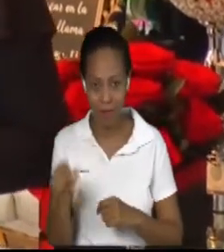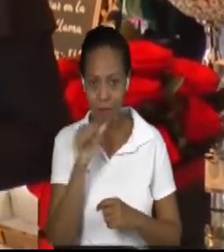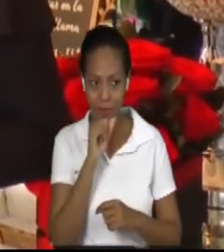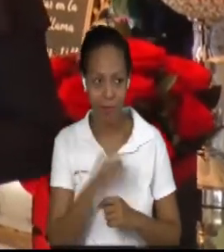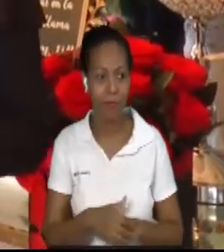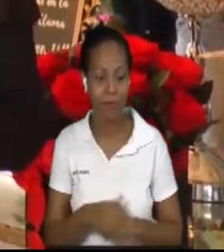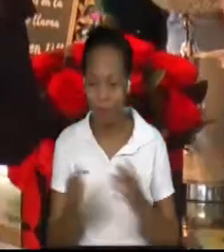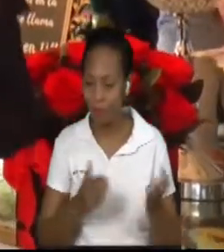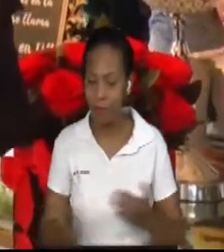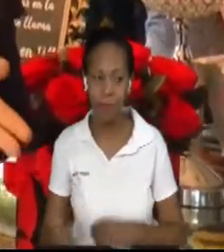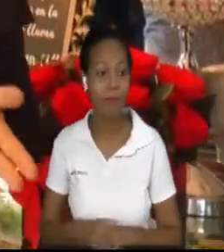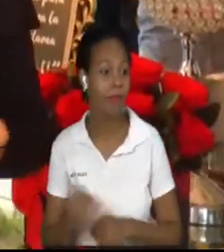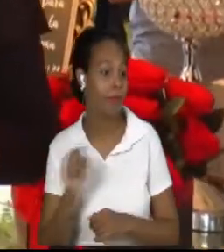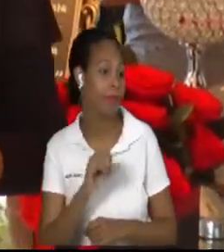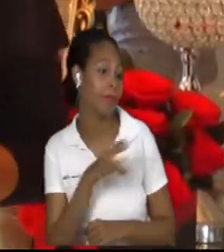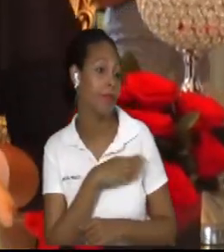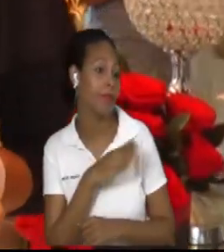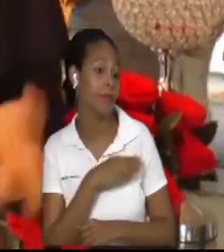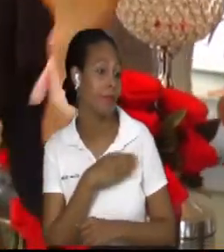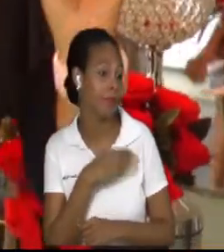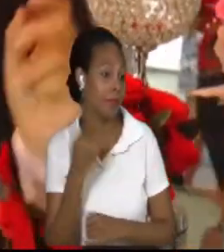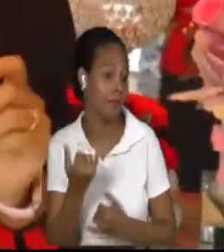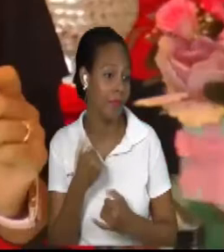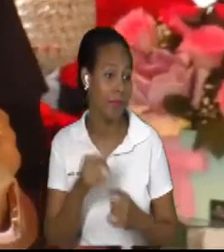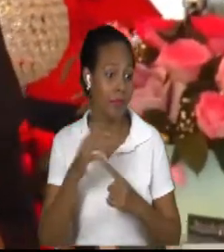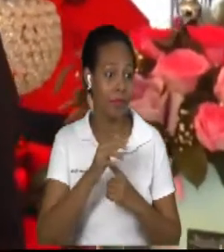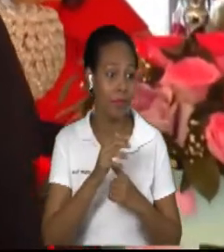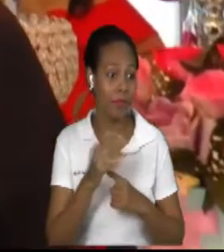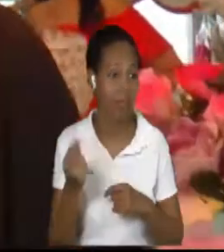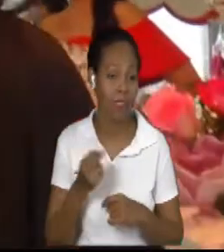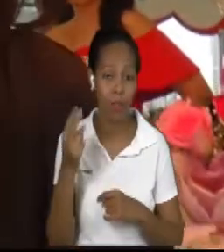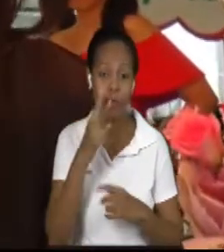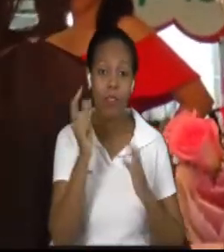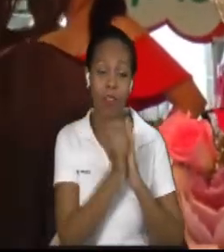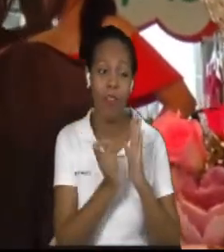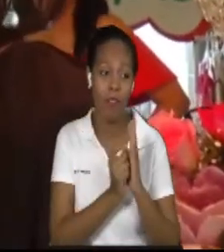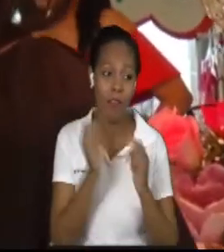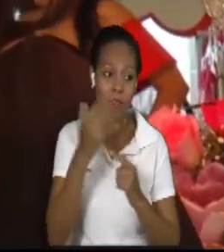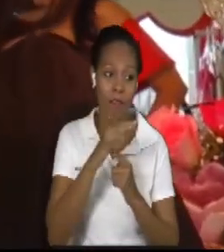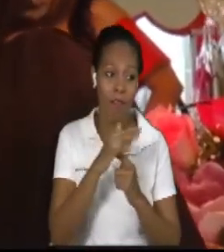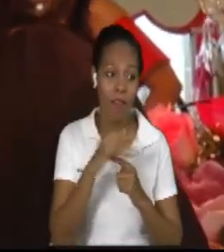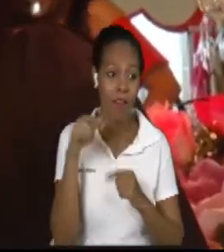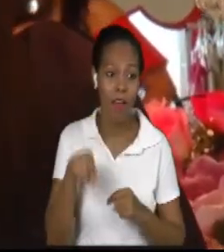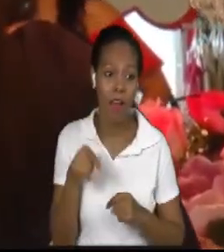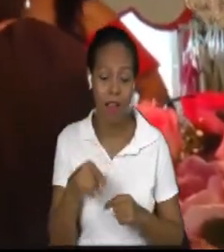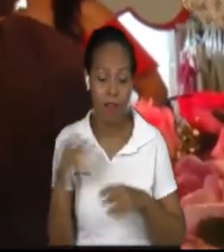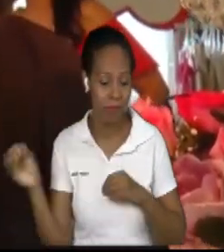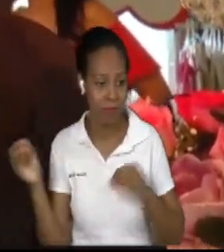gracias, Jennifer, de verdad súper contentos de esta feria. Es nuestra segunda feria, el Traspatio de Juana.